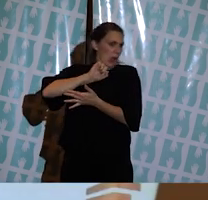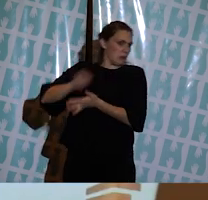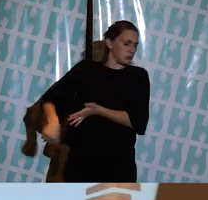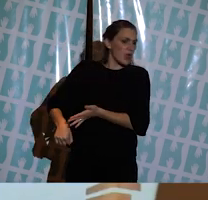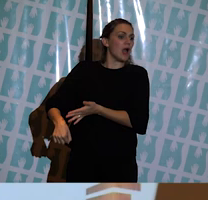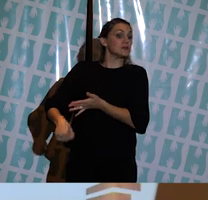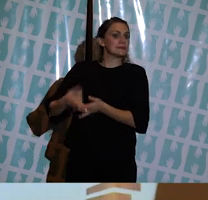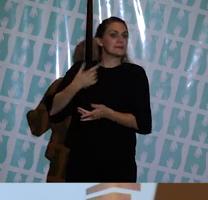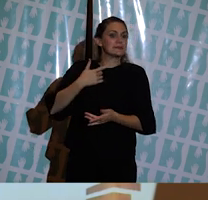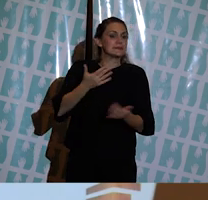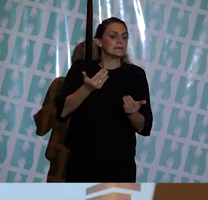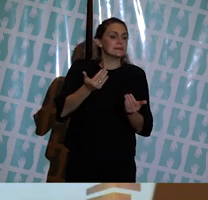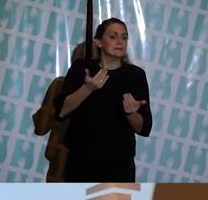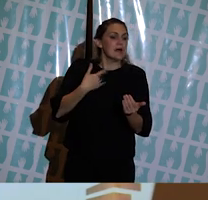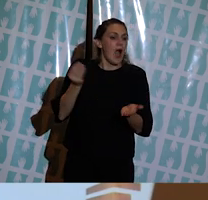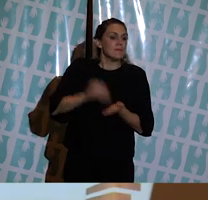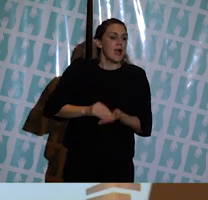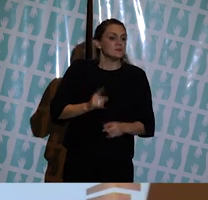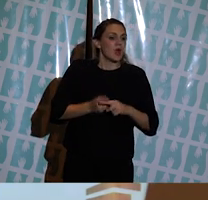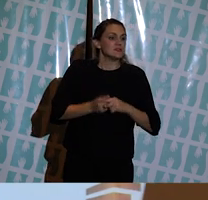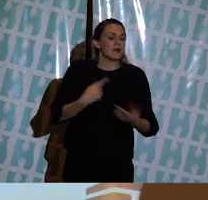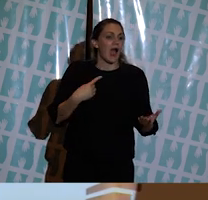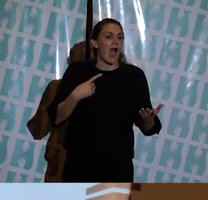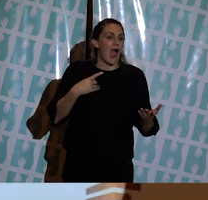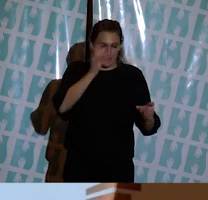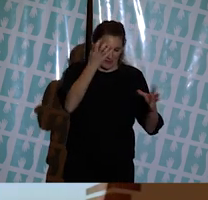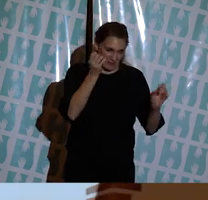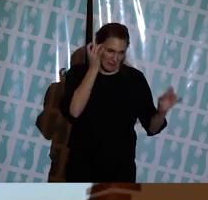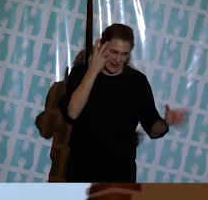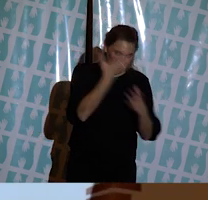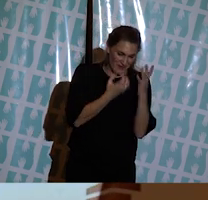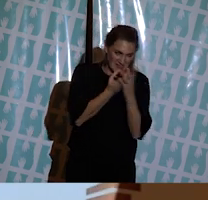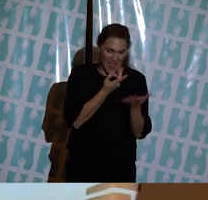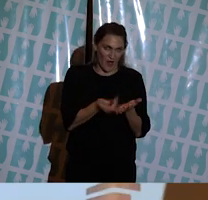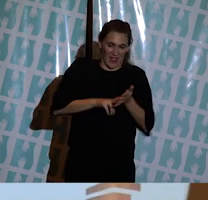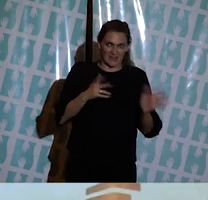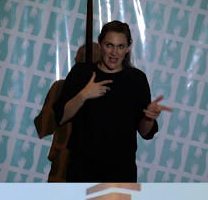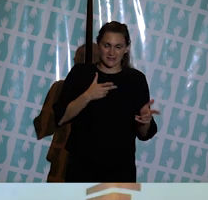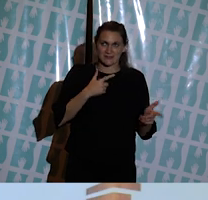las adicciones cuando... para que lo formulo bien.